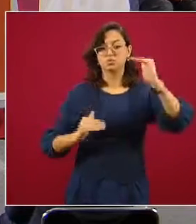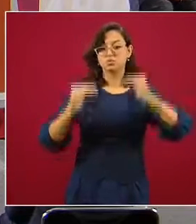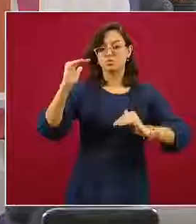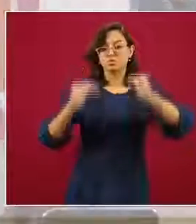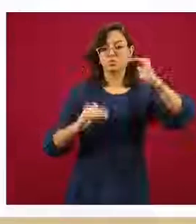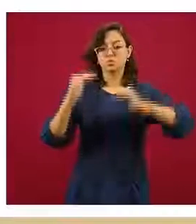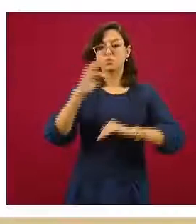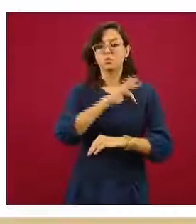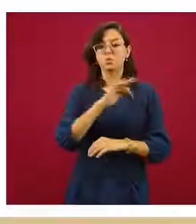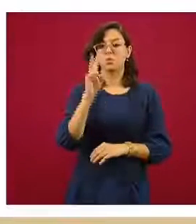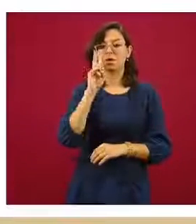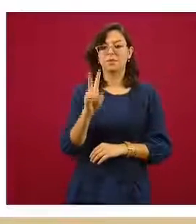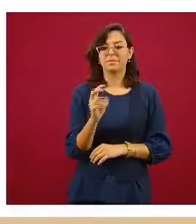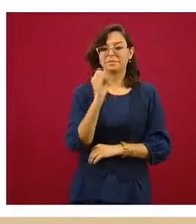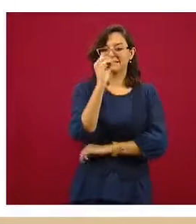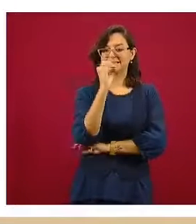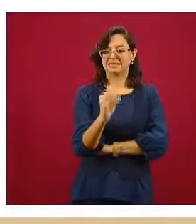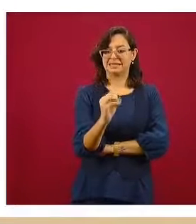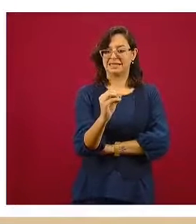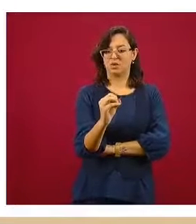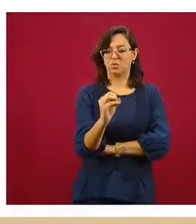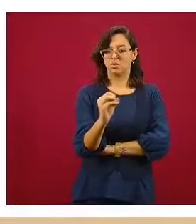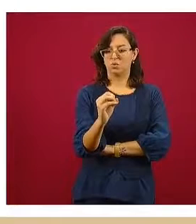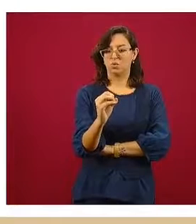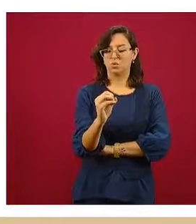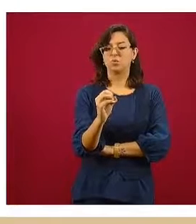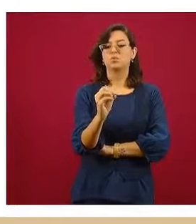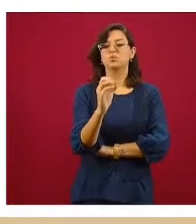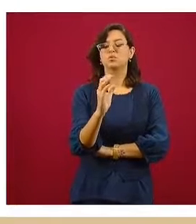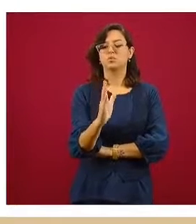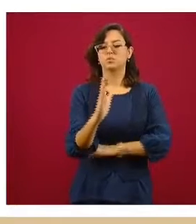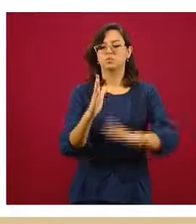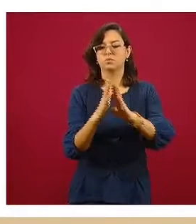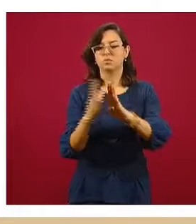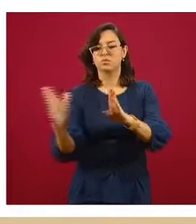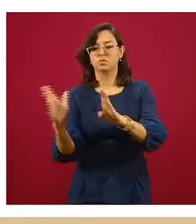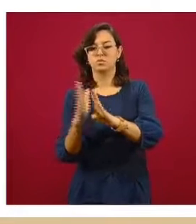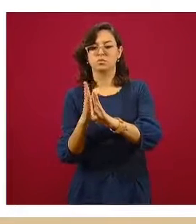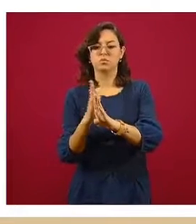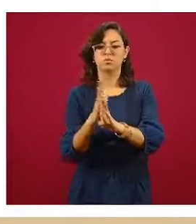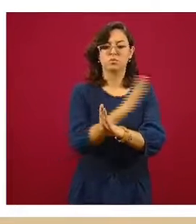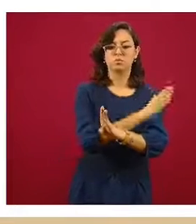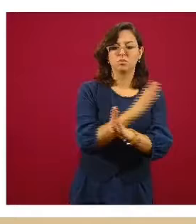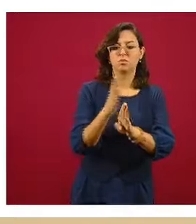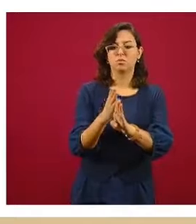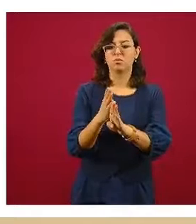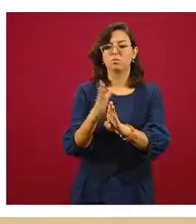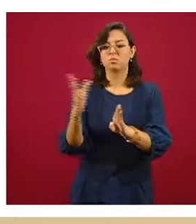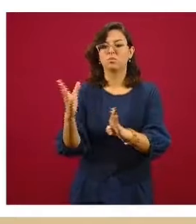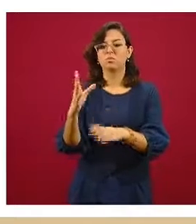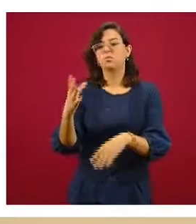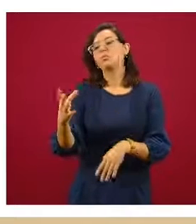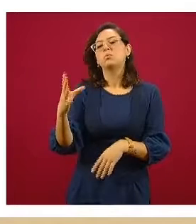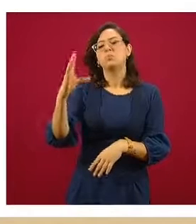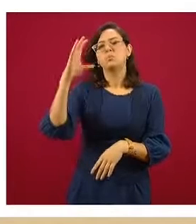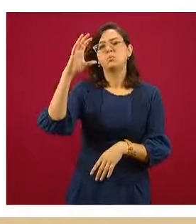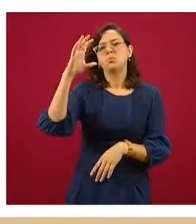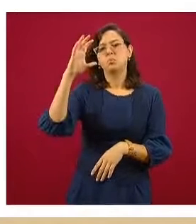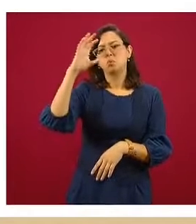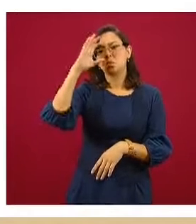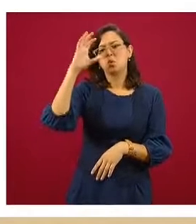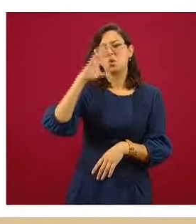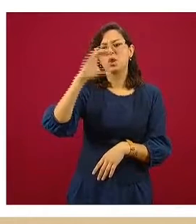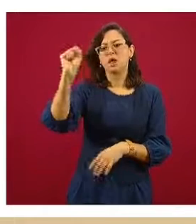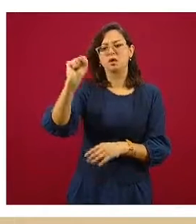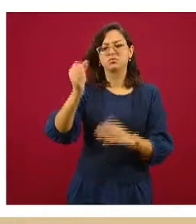la parte derecha de la gráfica, es justamente Morelos, que está en un equilibrio en su epidemia, y hacia el